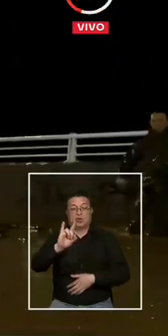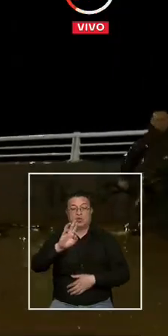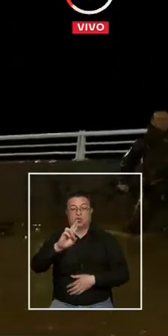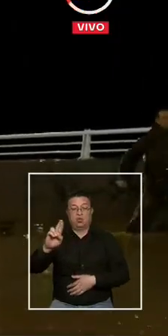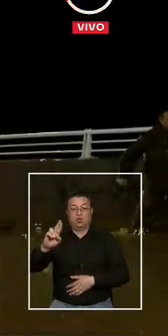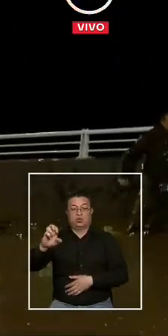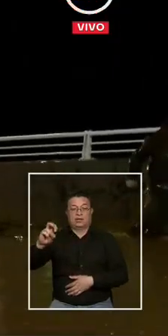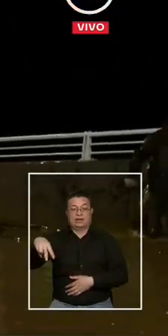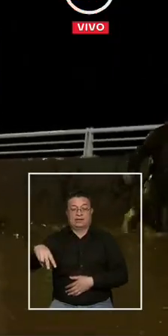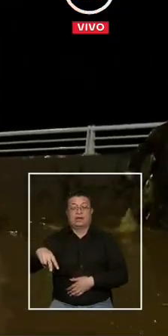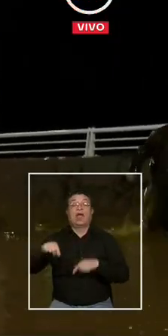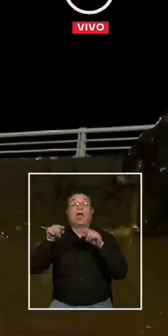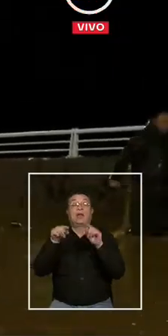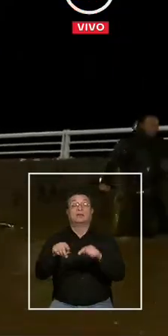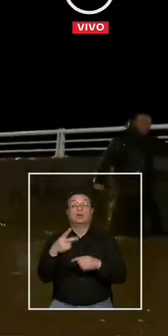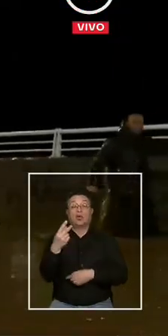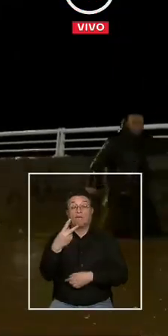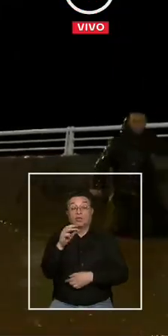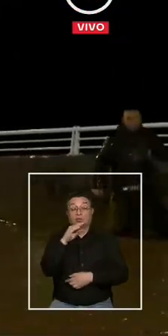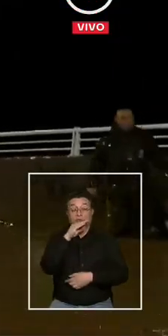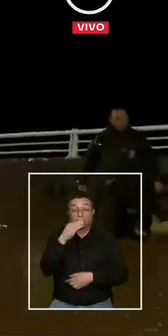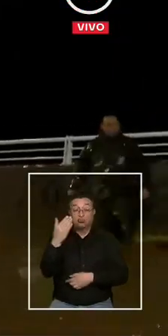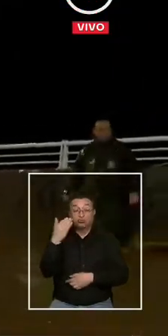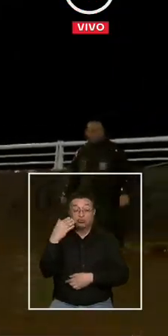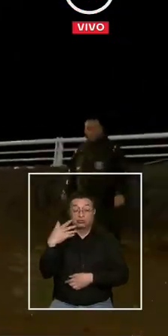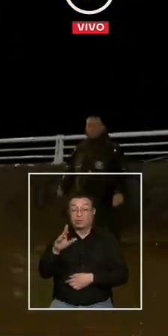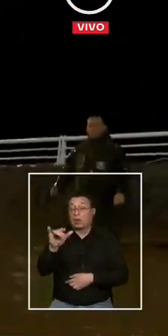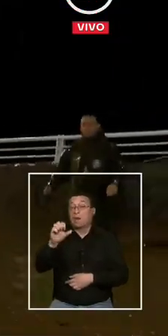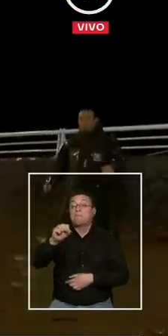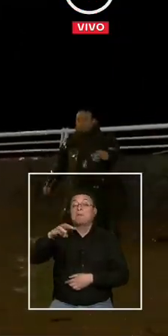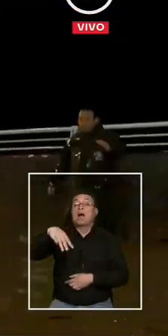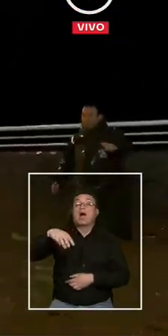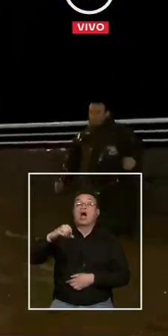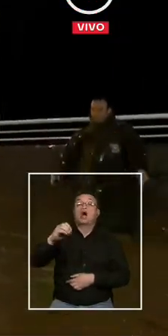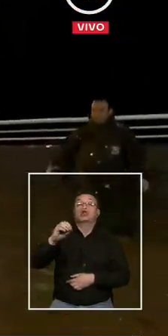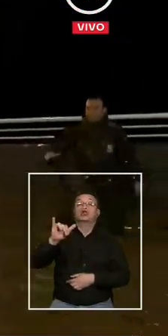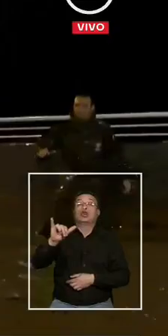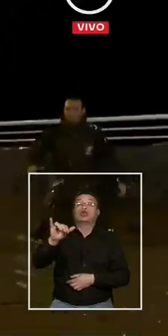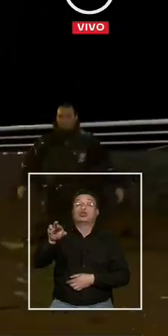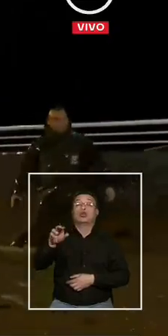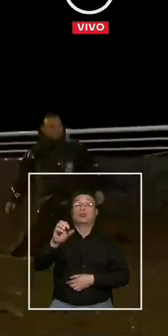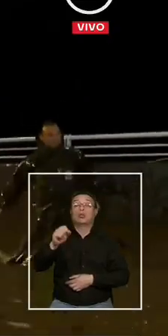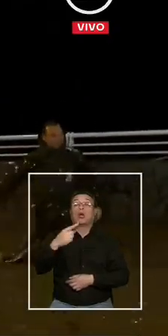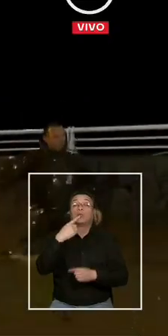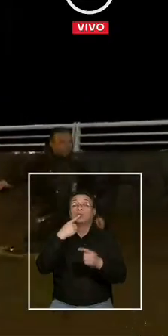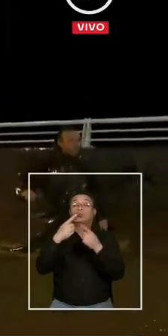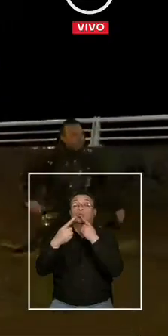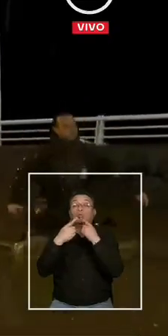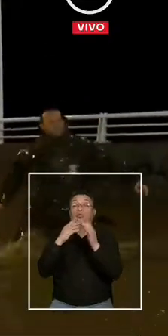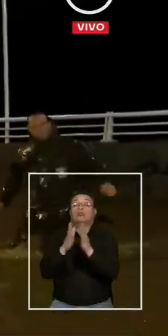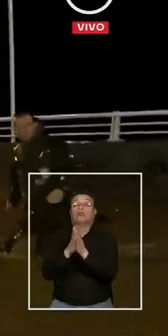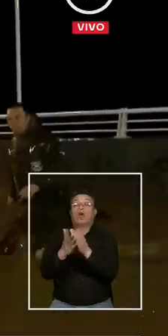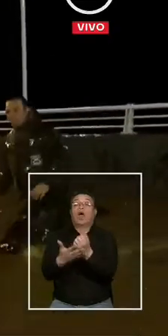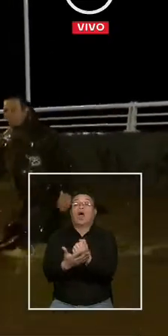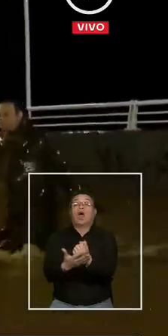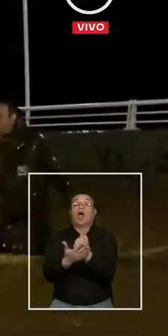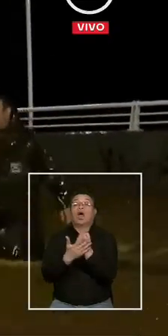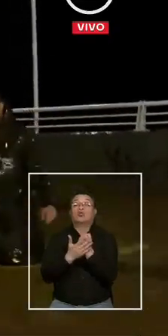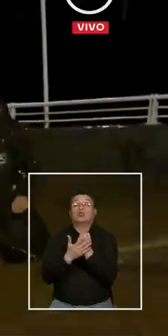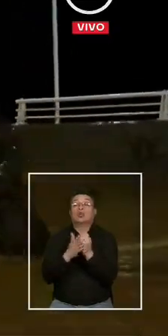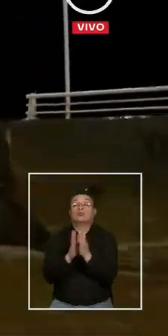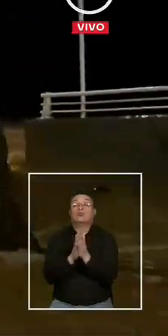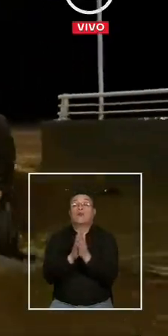Chaurren, en este instante, 20 minutos, mayor, lo molesto... Y le voy a pedir, por favor, que me ayude un poquito porque,